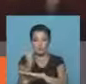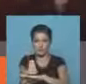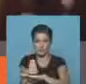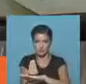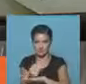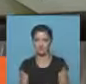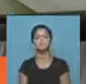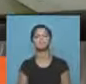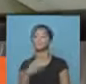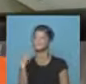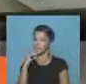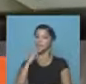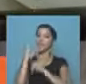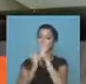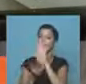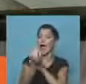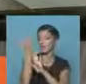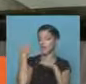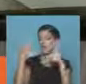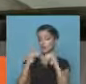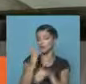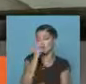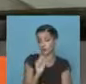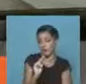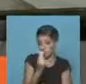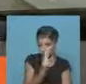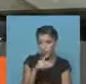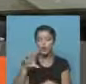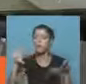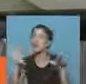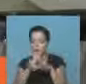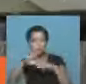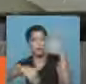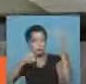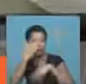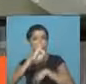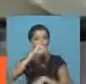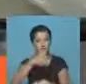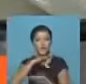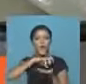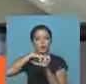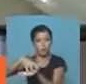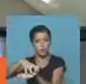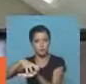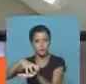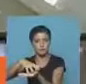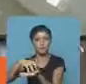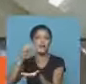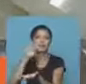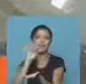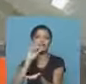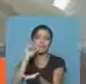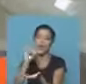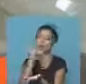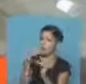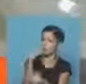muerto anoche, que no fue en estos episodios, pero sí estuvo vinculado, y sí fue en una de las sedes del Partido Liberal Radical Auténtico, un chico de entre